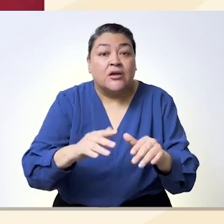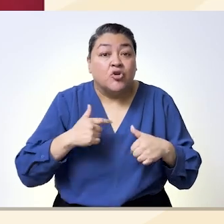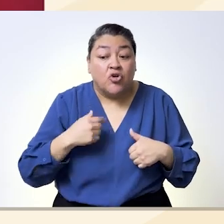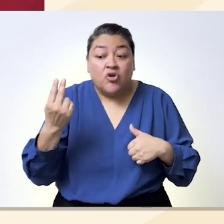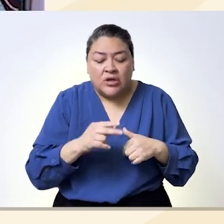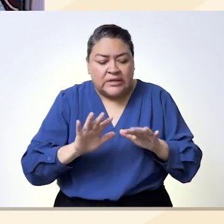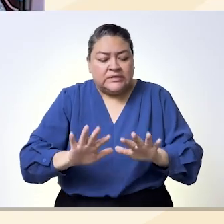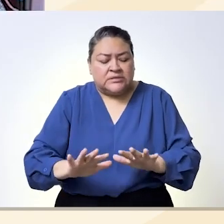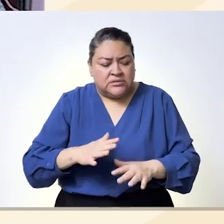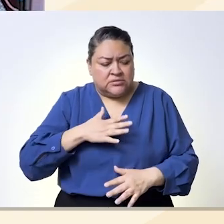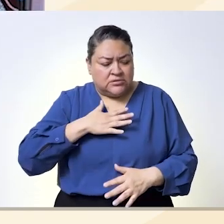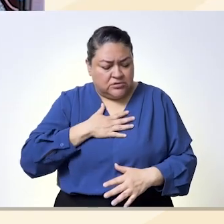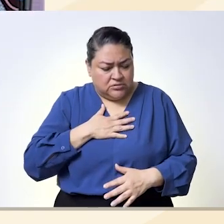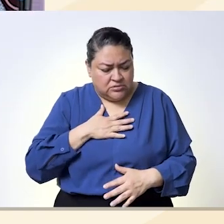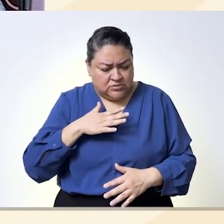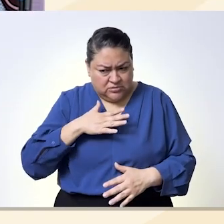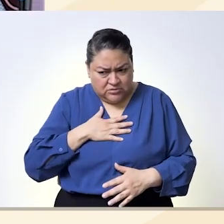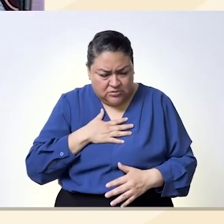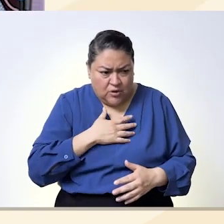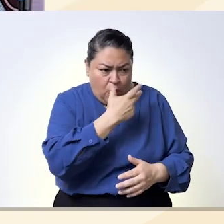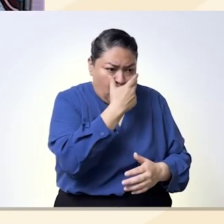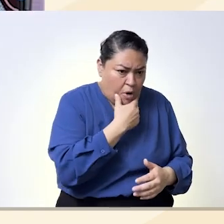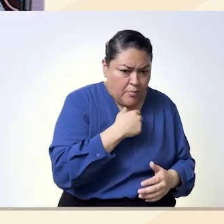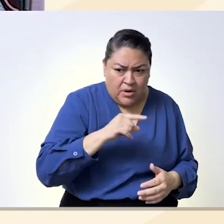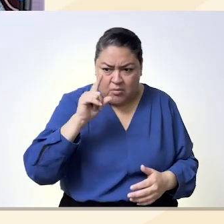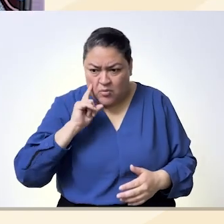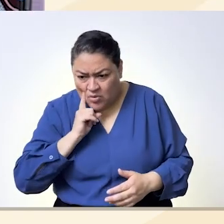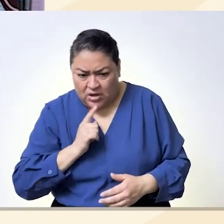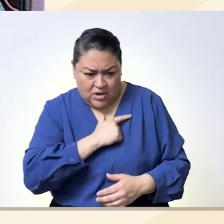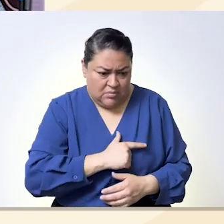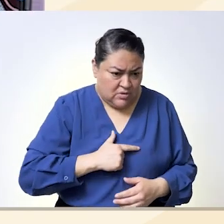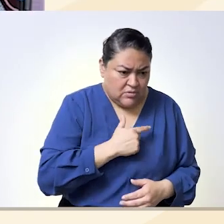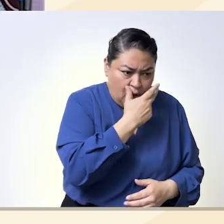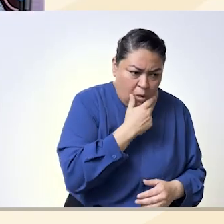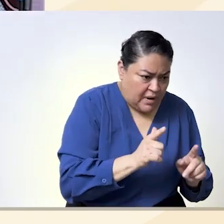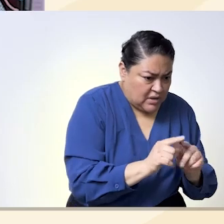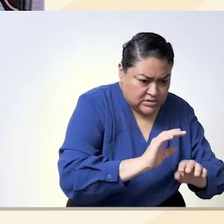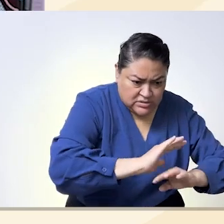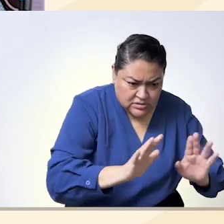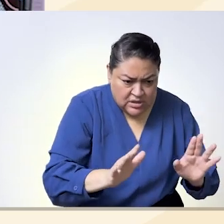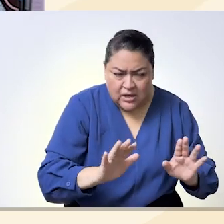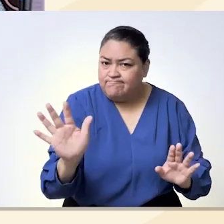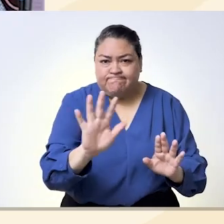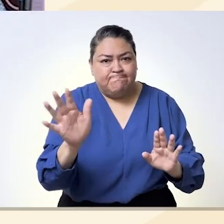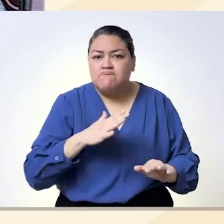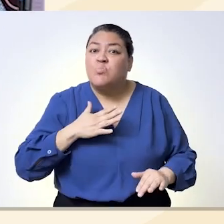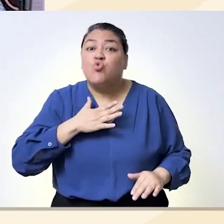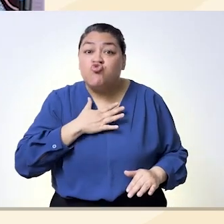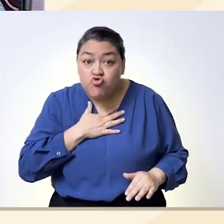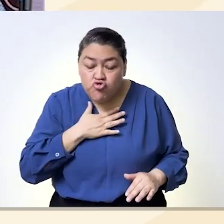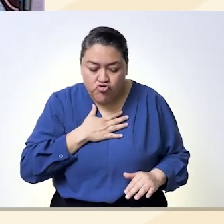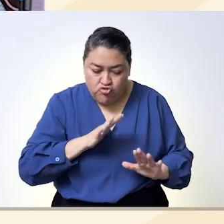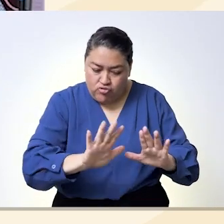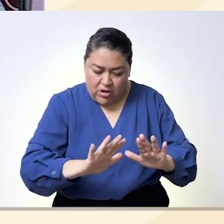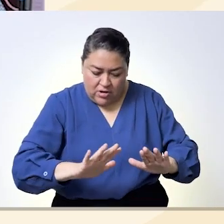que detenerme a no acotarme a lo que se supone, o sea, a la opción que me habían dado, sino detenerme un momento